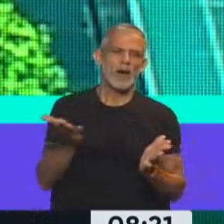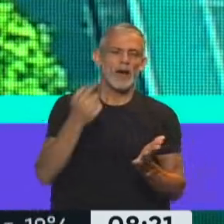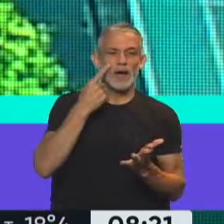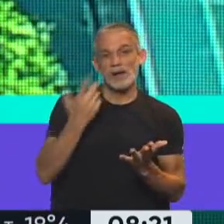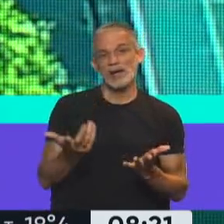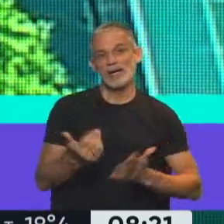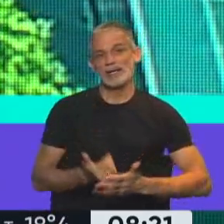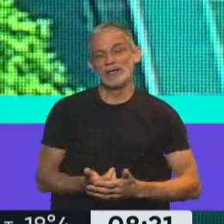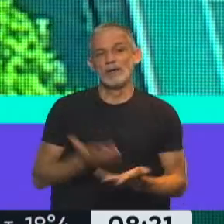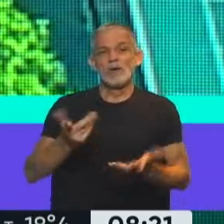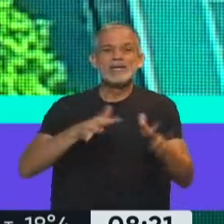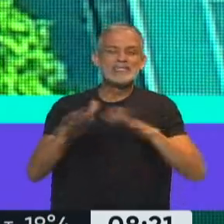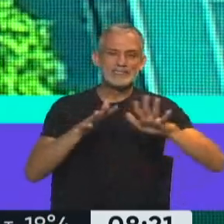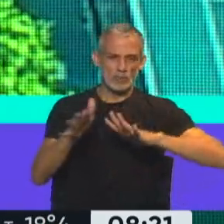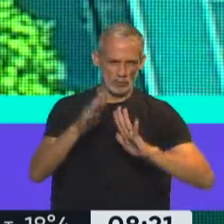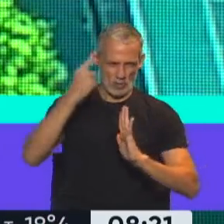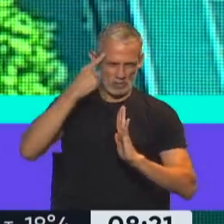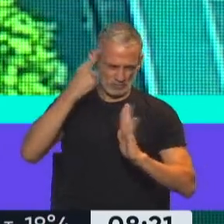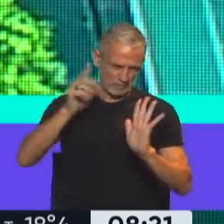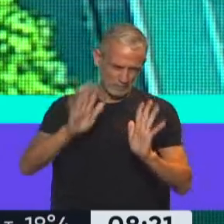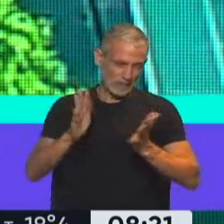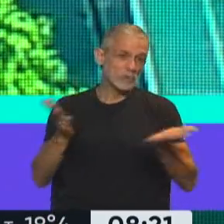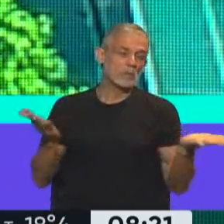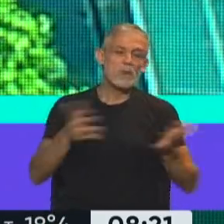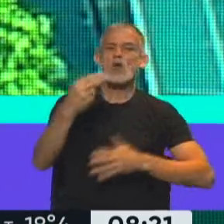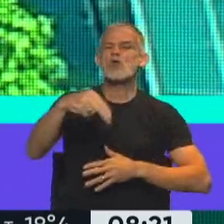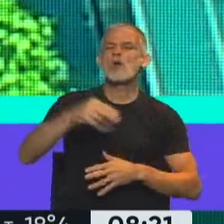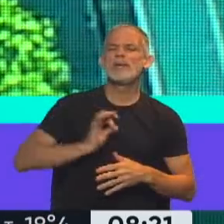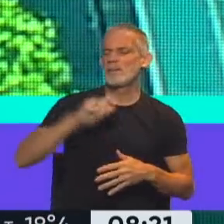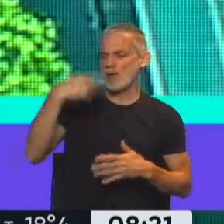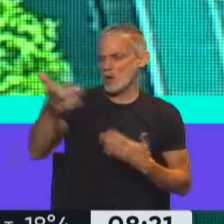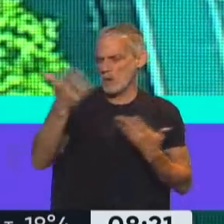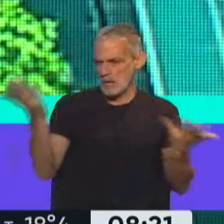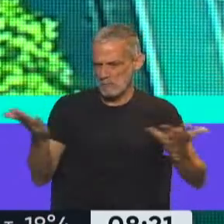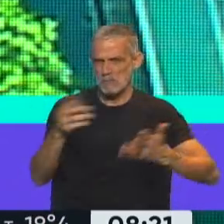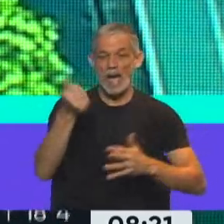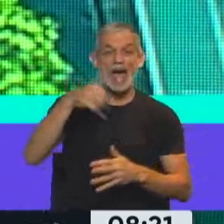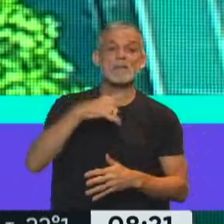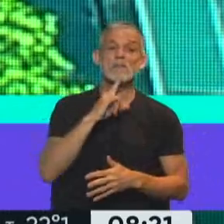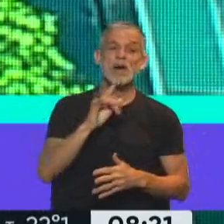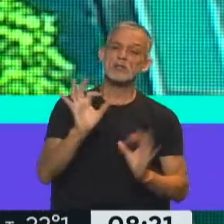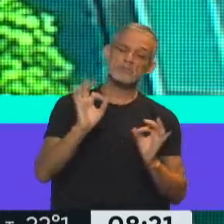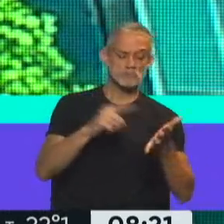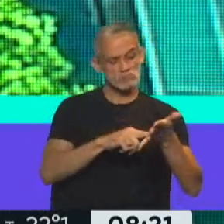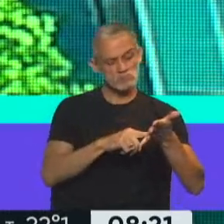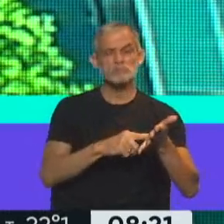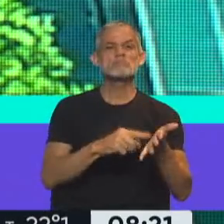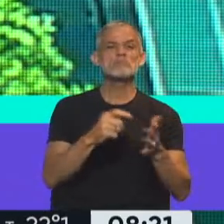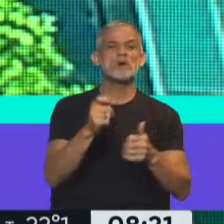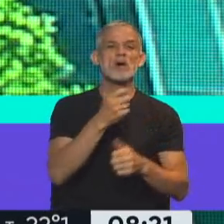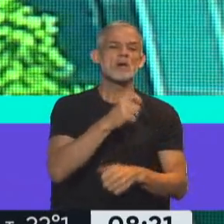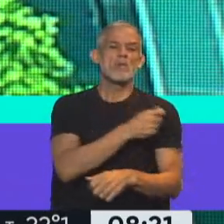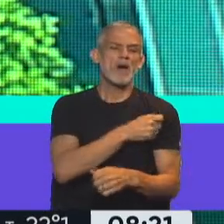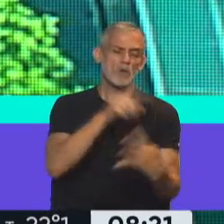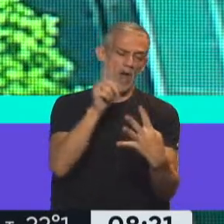a una situación hipotética. En noviembre del año que viene, la ANMAT dice, sí, la vacuna